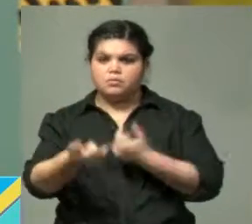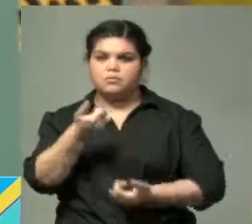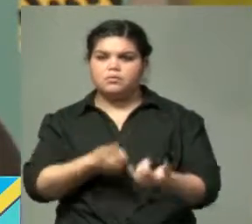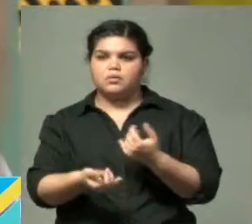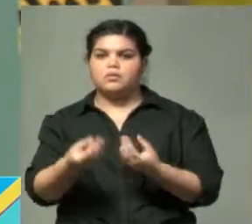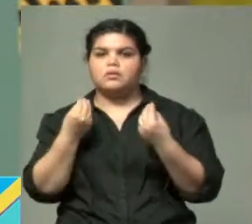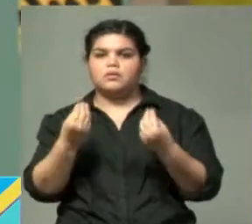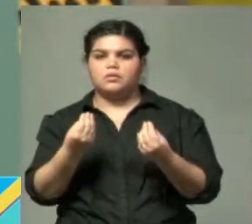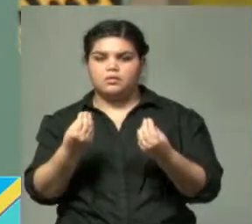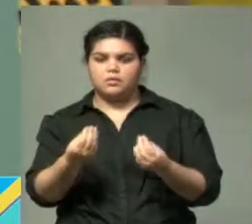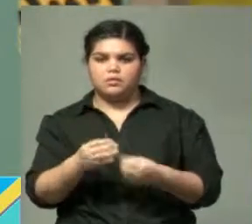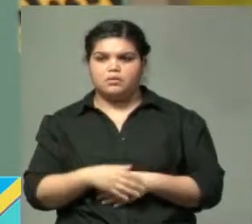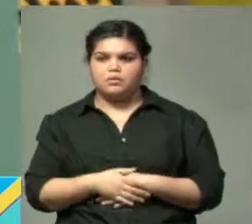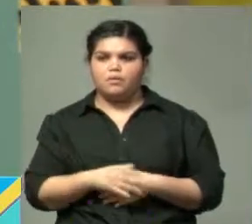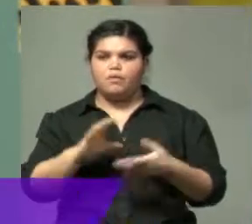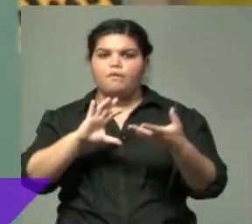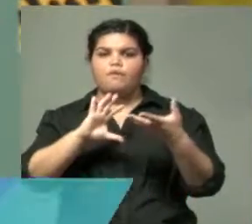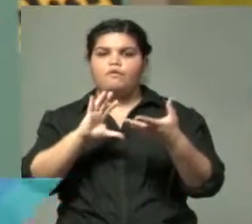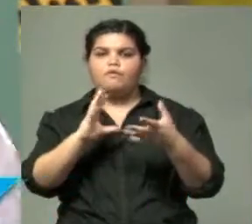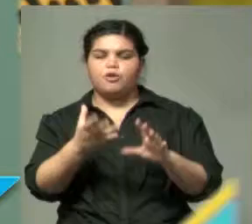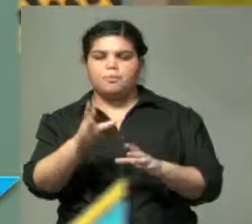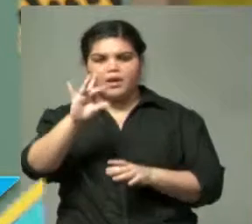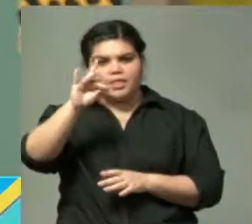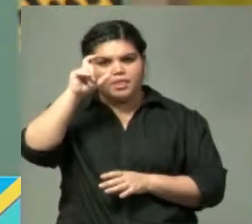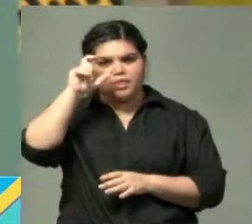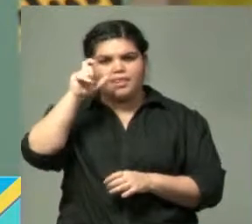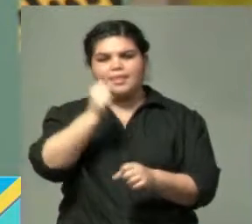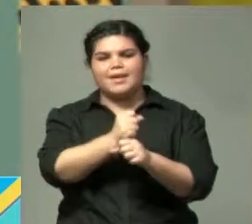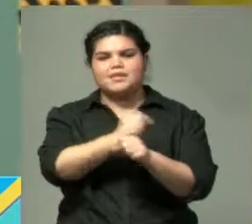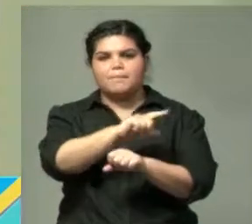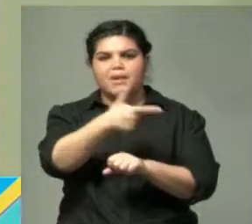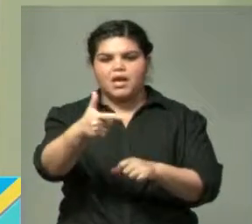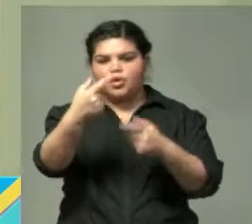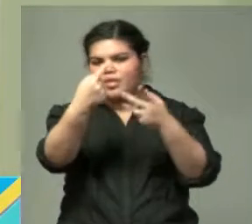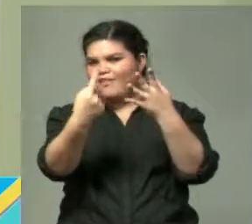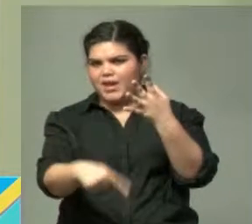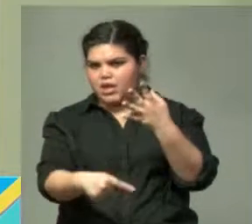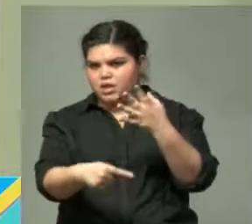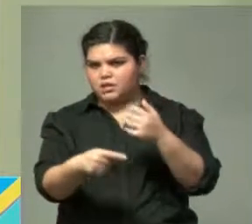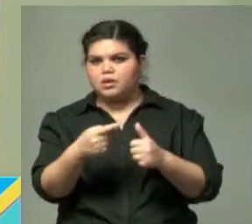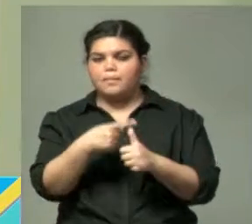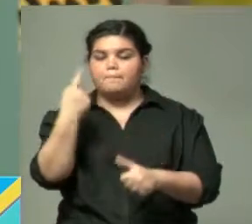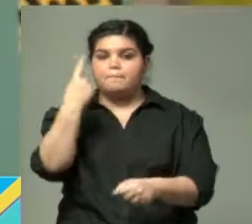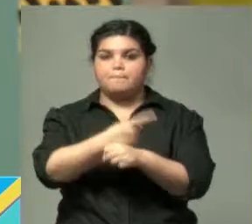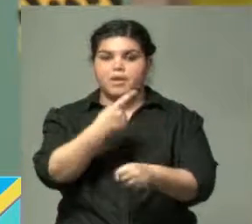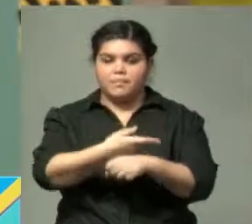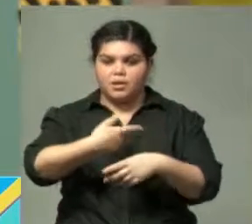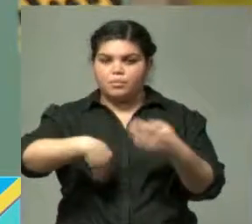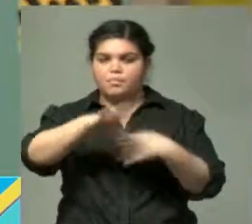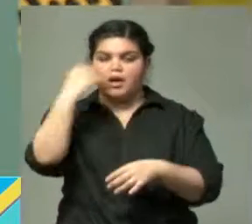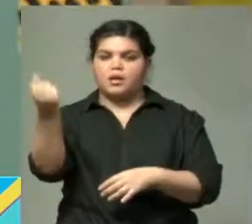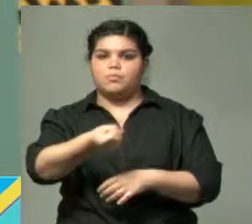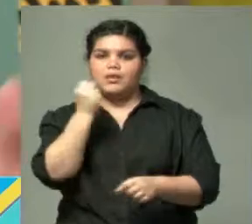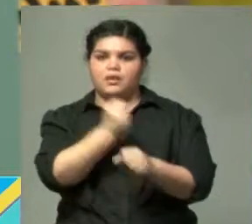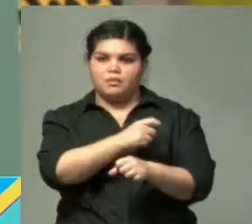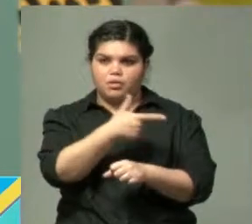más tipos de desempleo, digo, está haciendo un esfuerzo por poner una cosa más en términos acá. El primer desempleo más importante que hay en el